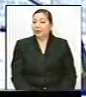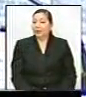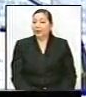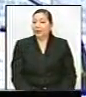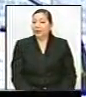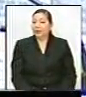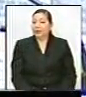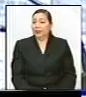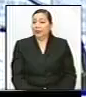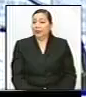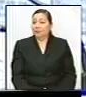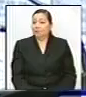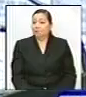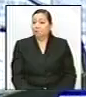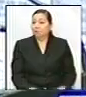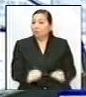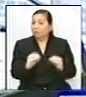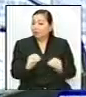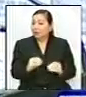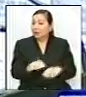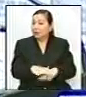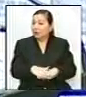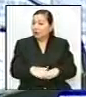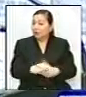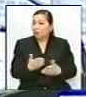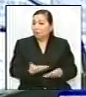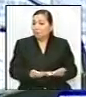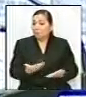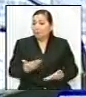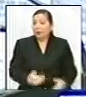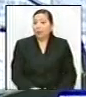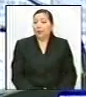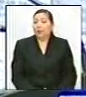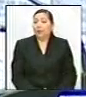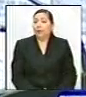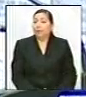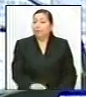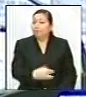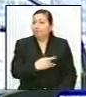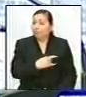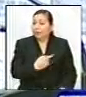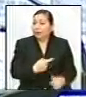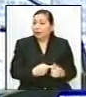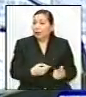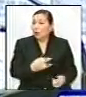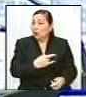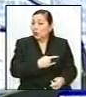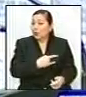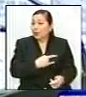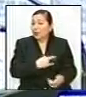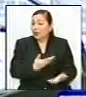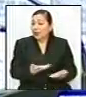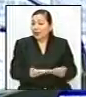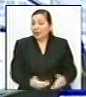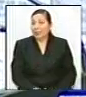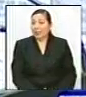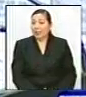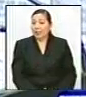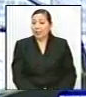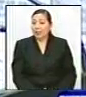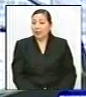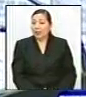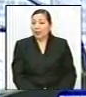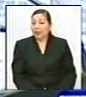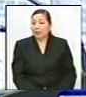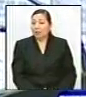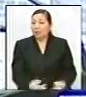presidente, quien propuso al anterior jefe de la OMPE fue una universidad. Y esa universidad es la Universidad Telesub. El